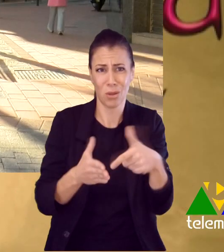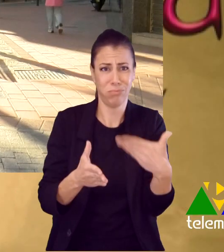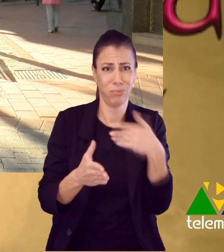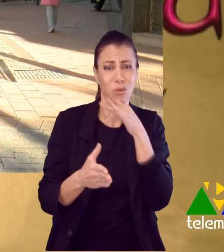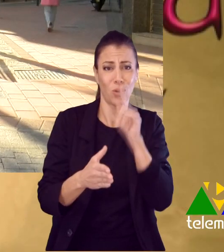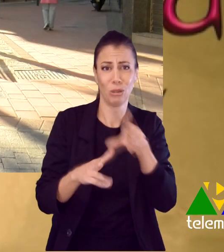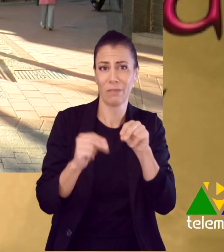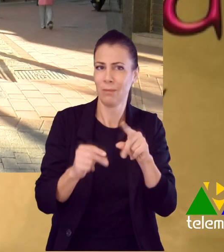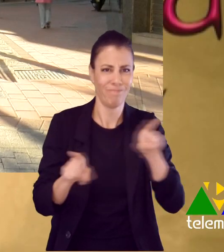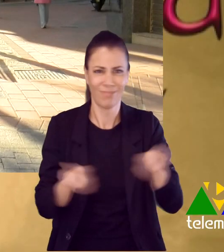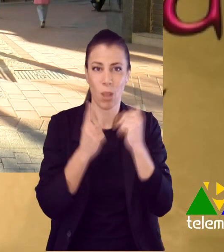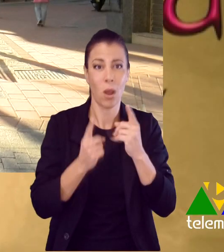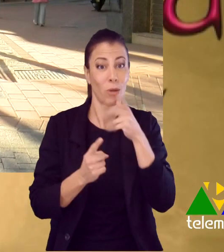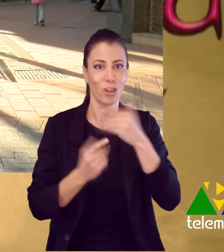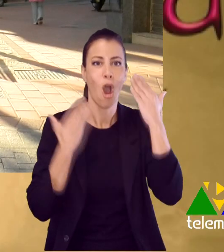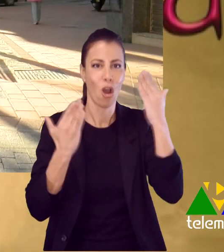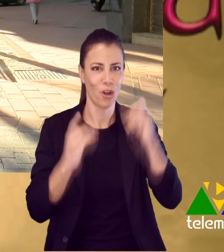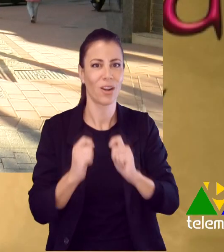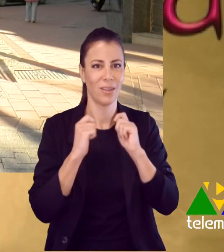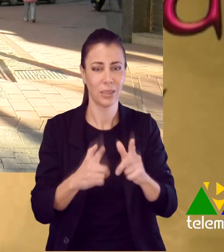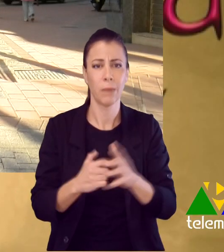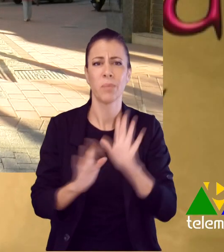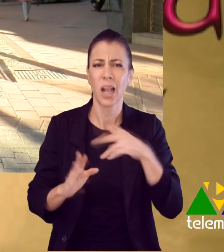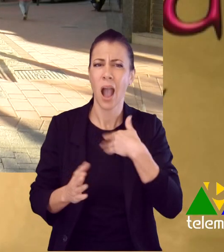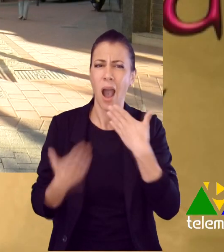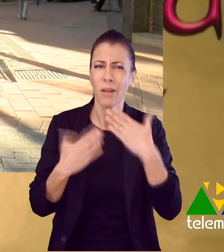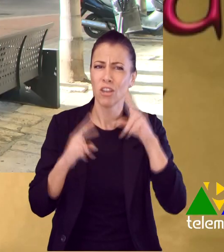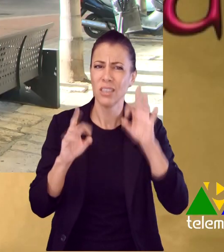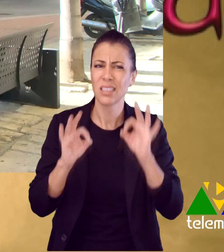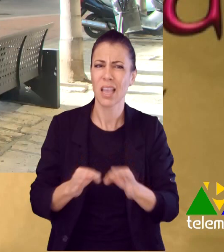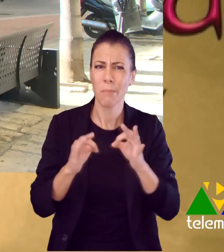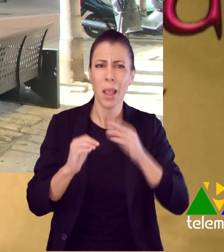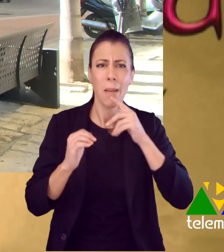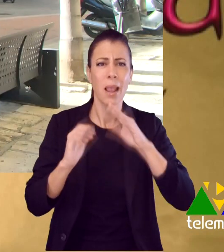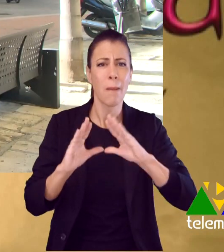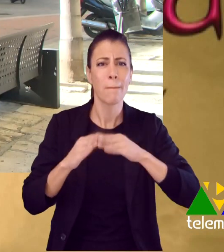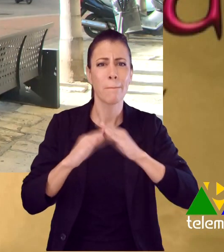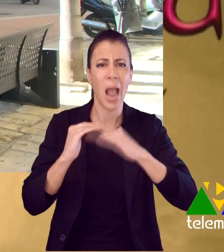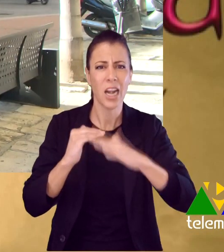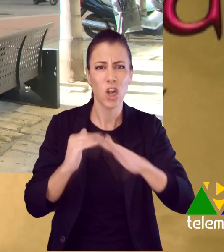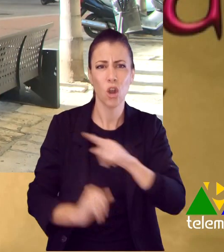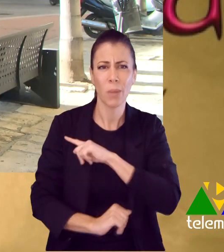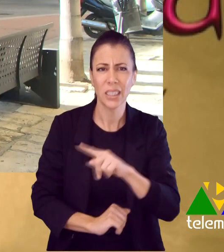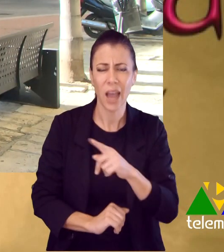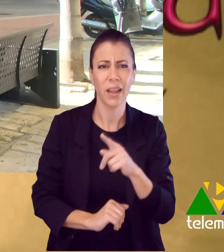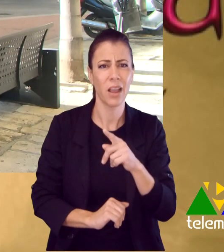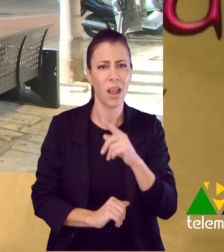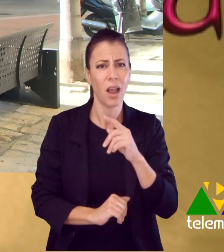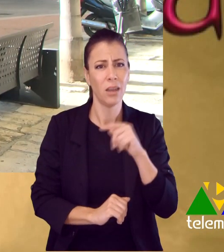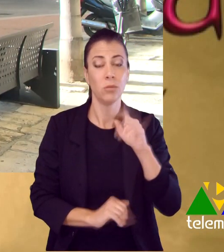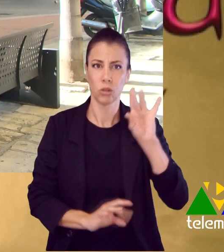americanos. Oye, hemos dado tierra, ¿no? Nosotros de marinos y de militares. ¿No? Motril. Sí, Motril. Es verdad que es muy desconocido, pero